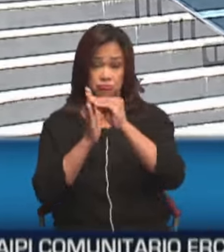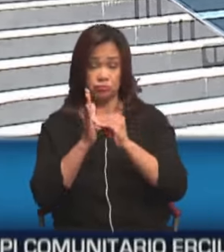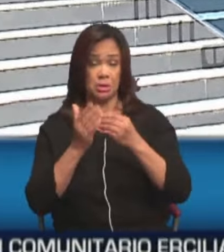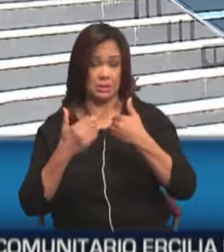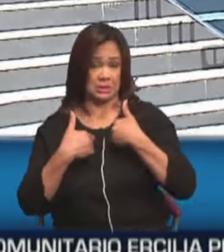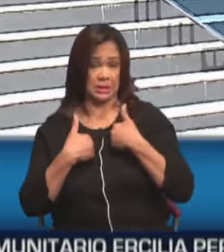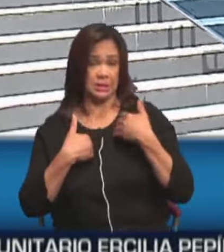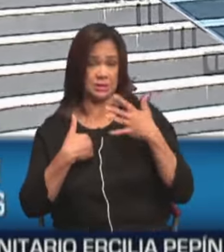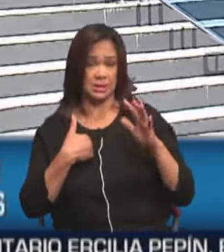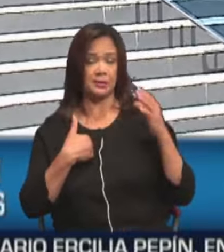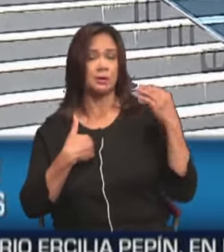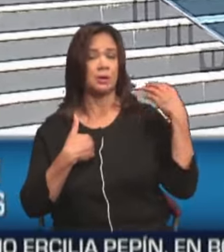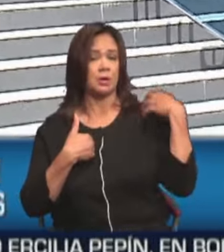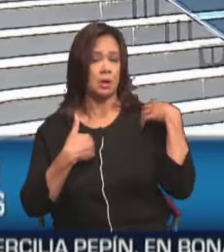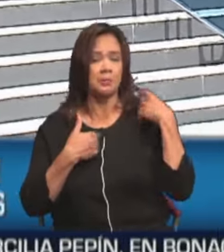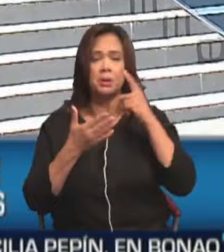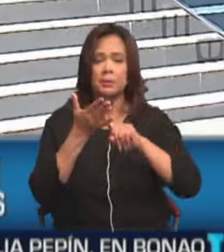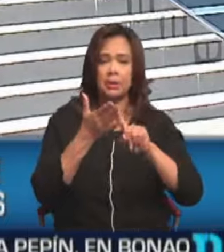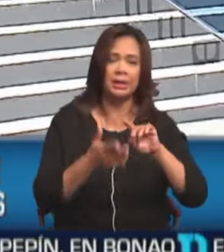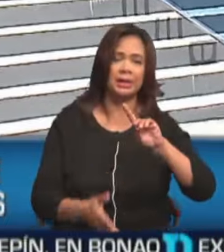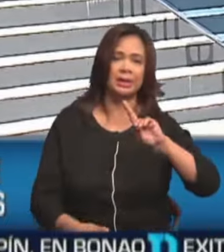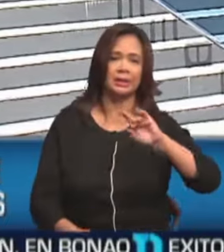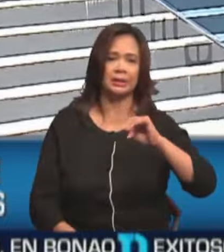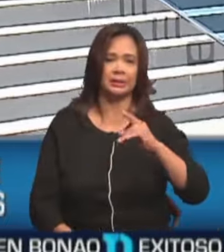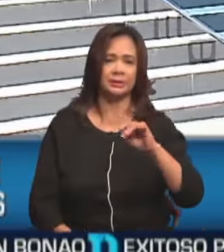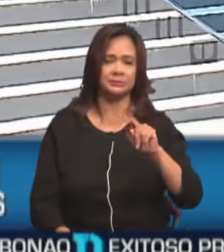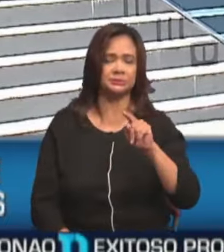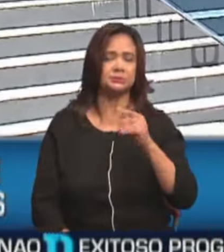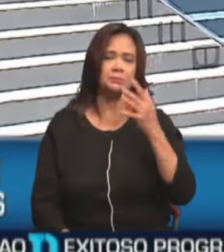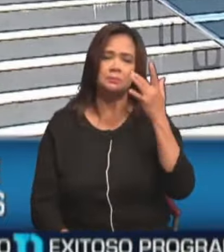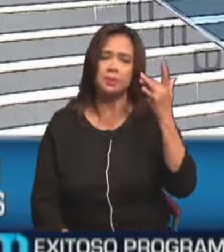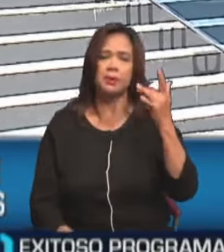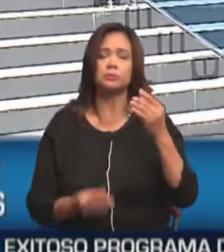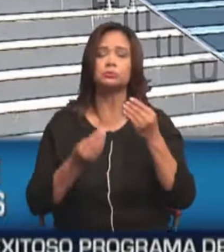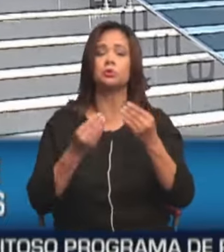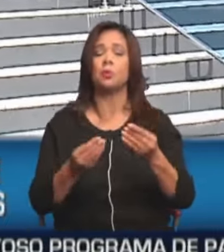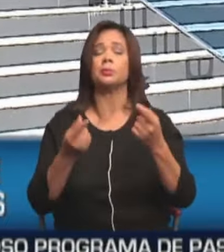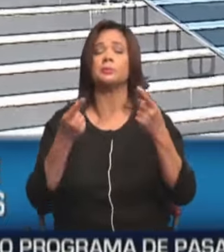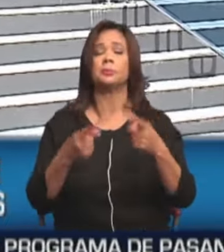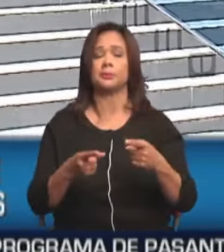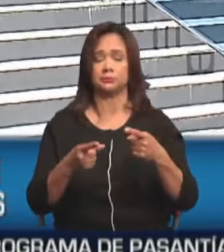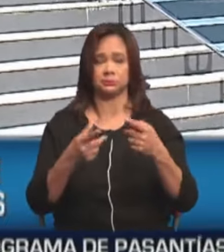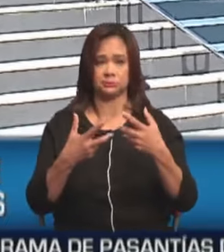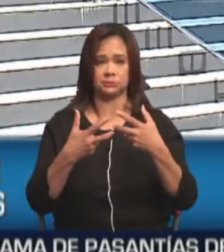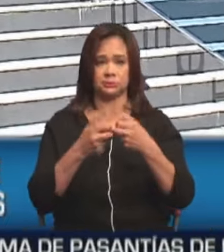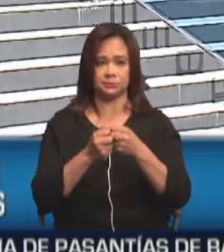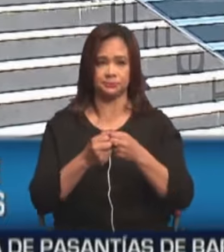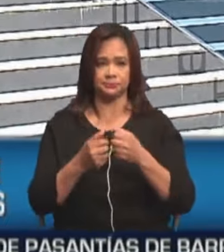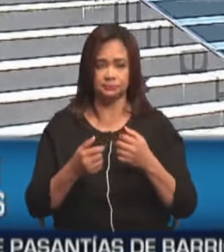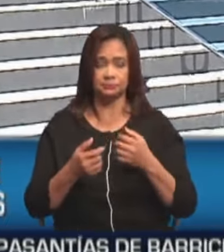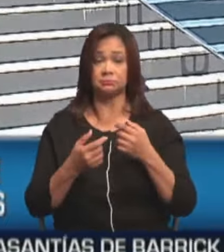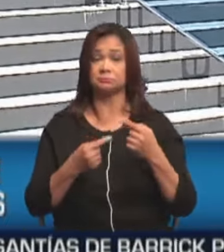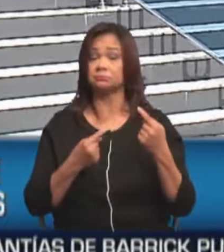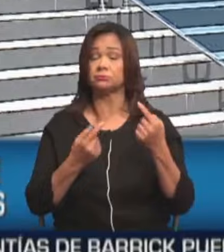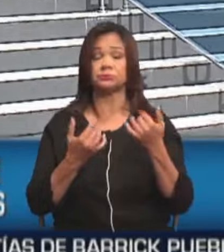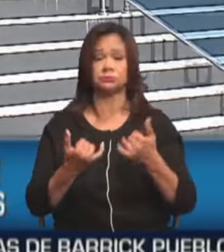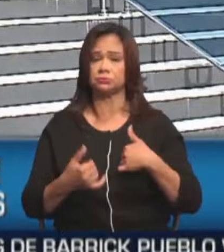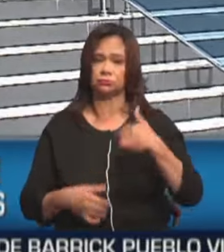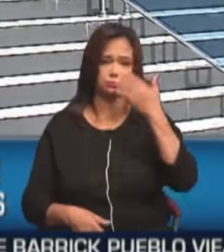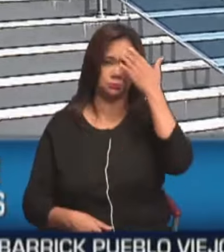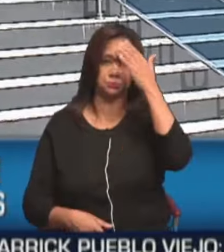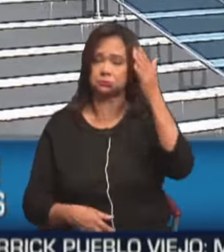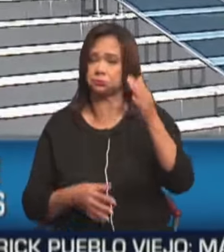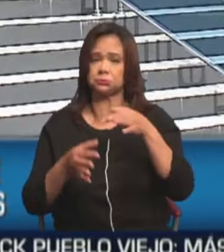verificar con lo que es la diges de la circunstancia en que se produjo este accidente por el momento nosotros no podemos